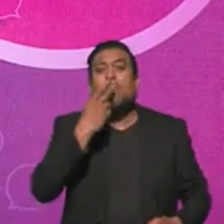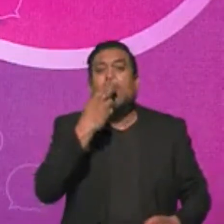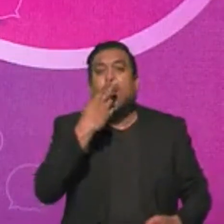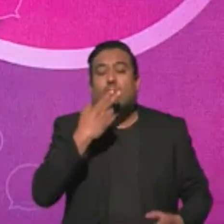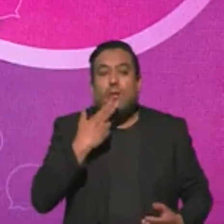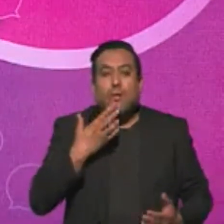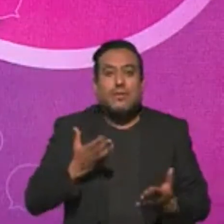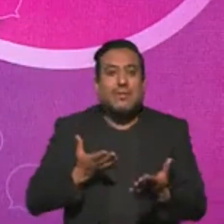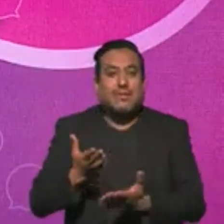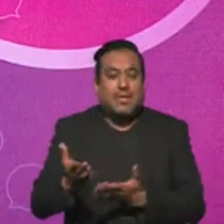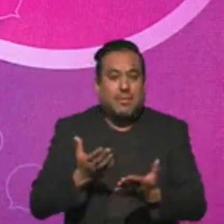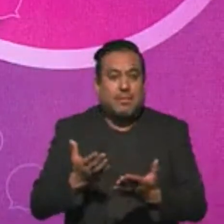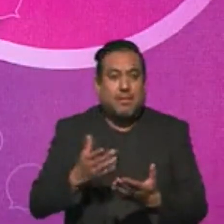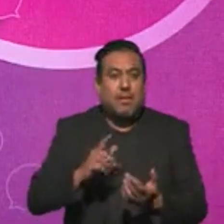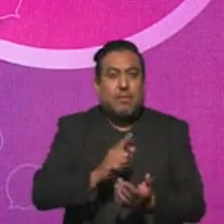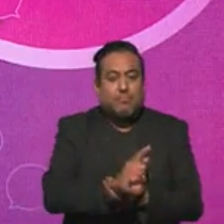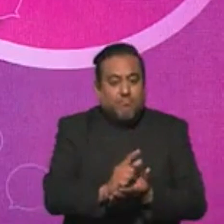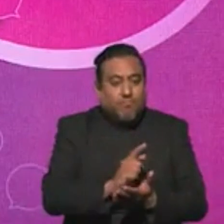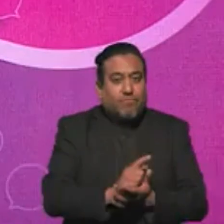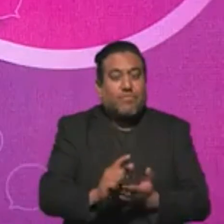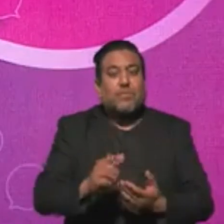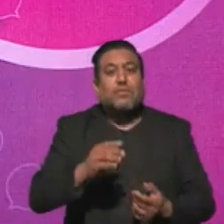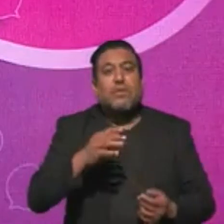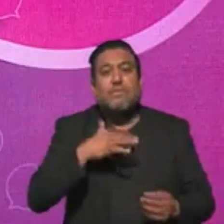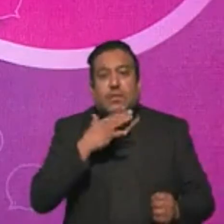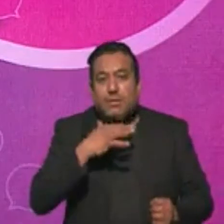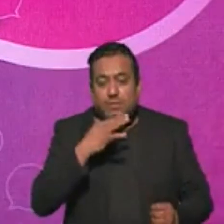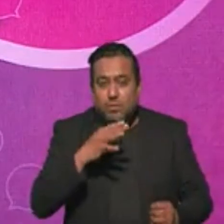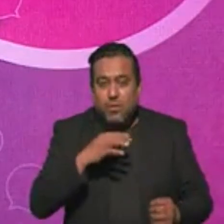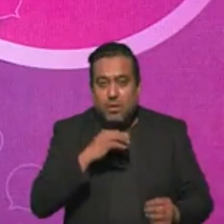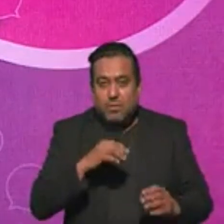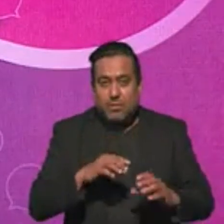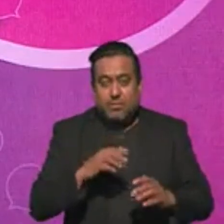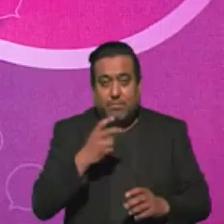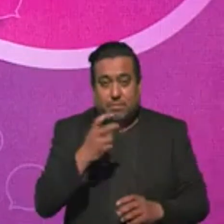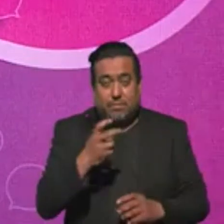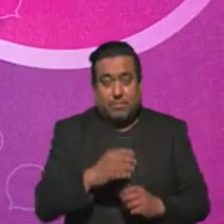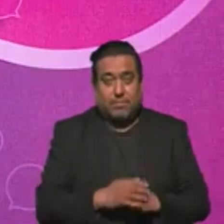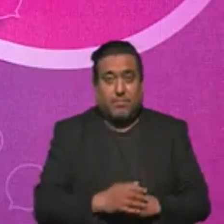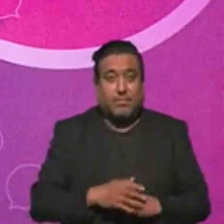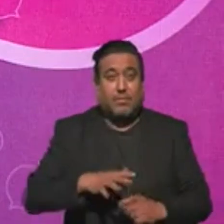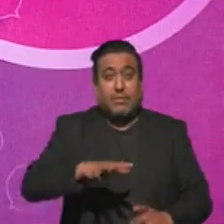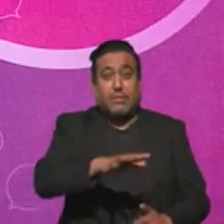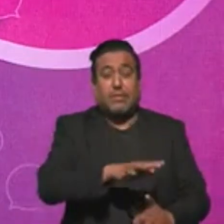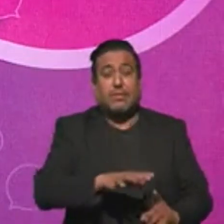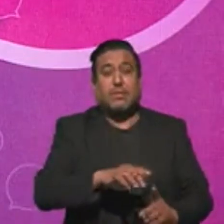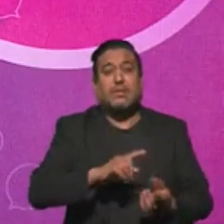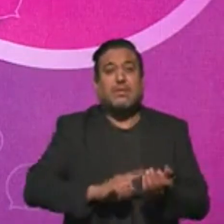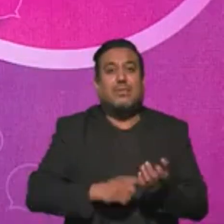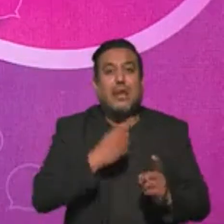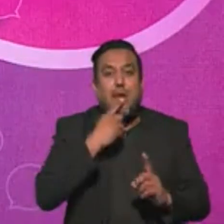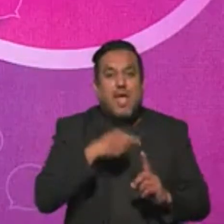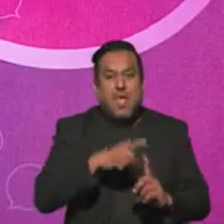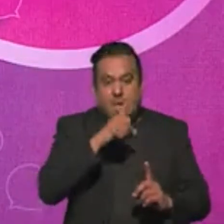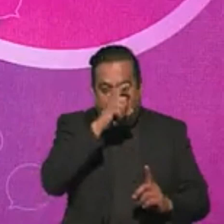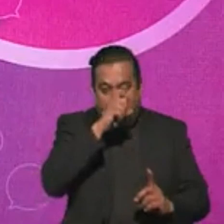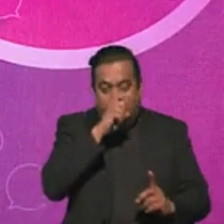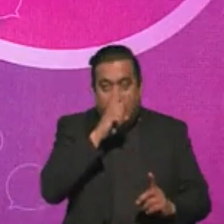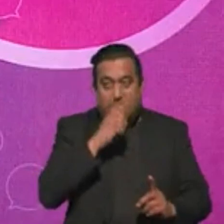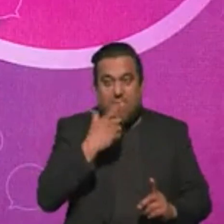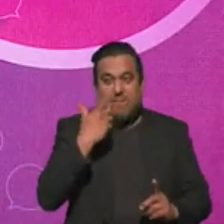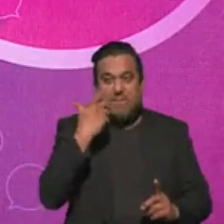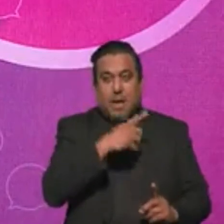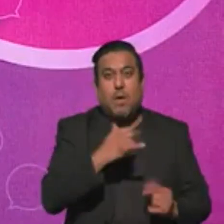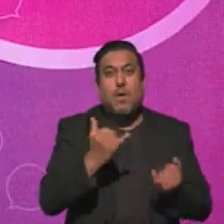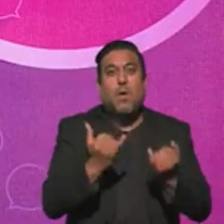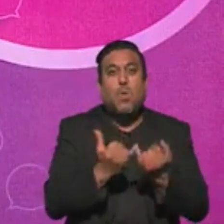servicio de tratamientos de residuos hoy Celaya huele como su gobierno mal no